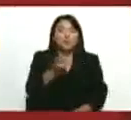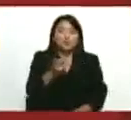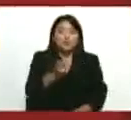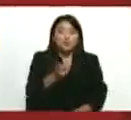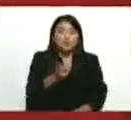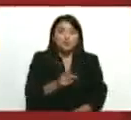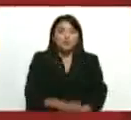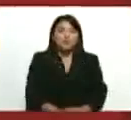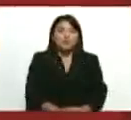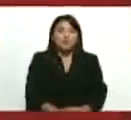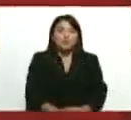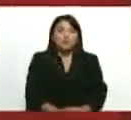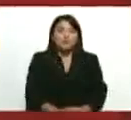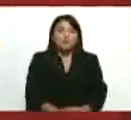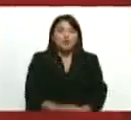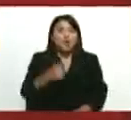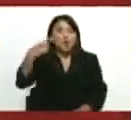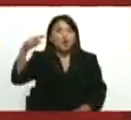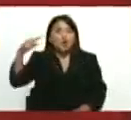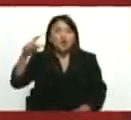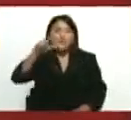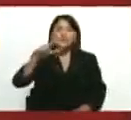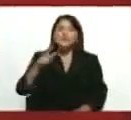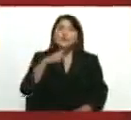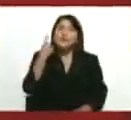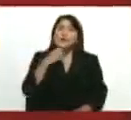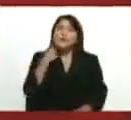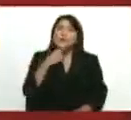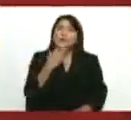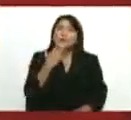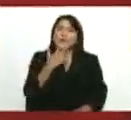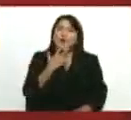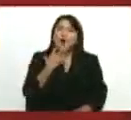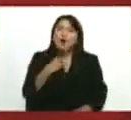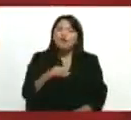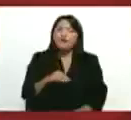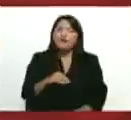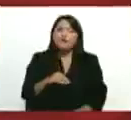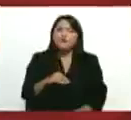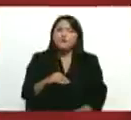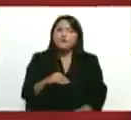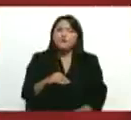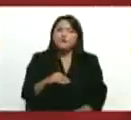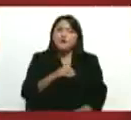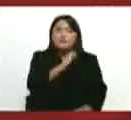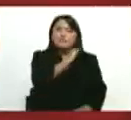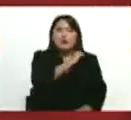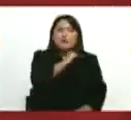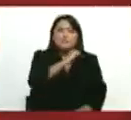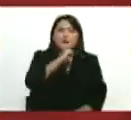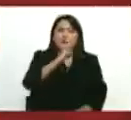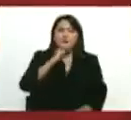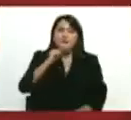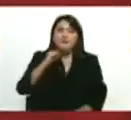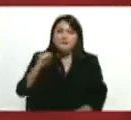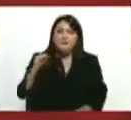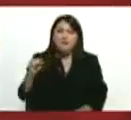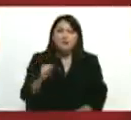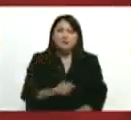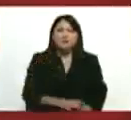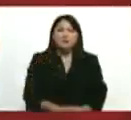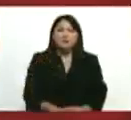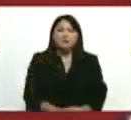¿Y a cuántos más le cobraron con la vida? ¿A cuántos jóvenes ellos asesinaron con el llamado a la violencia, la salida 1,